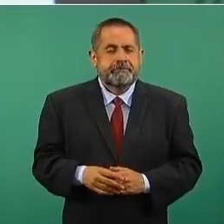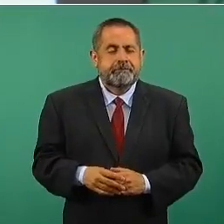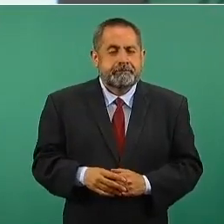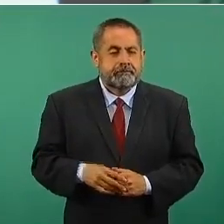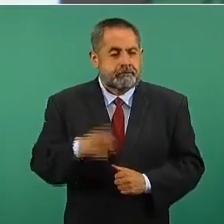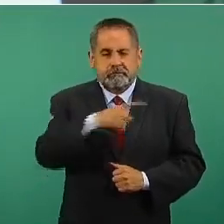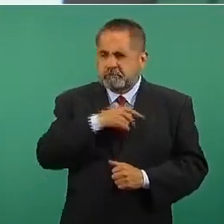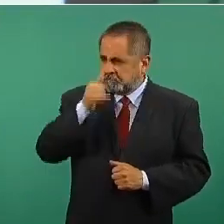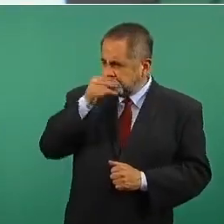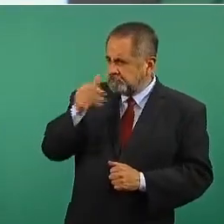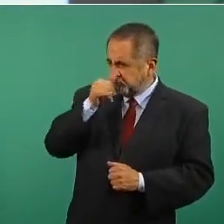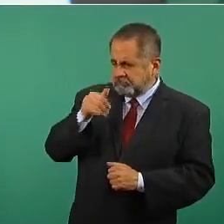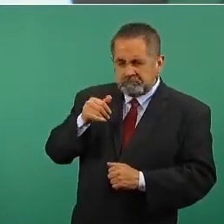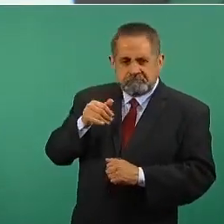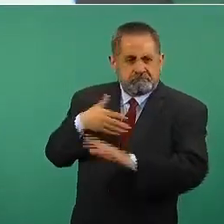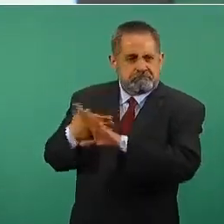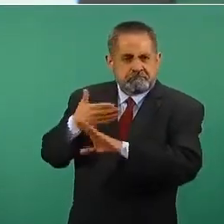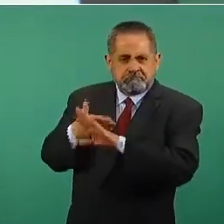la provocación,